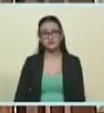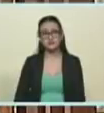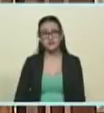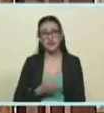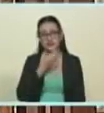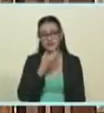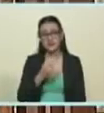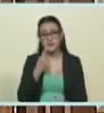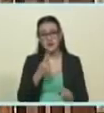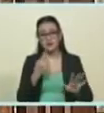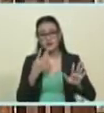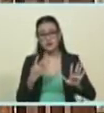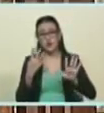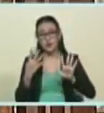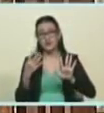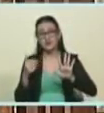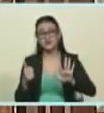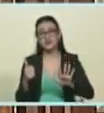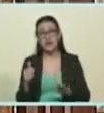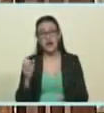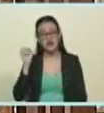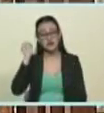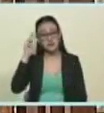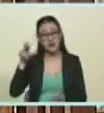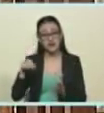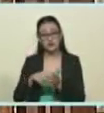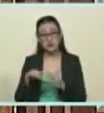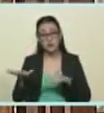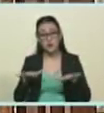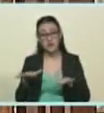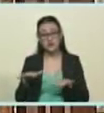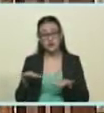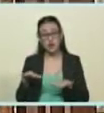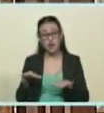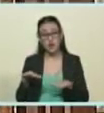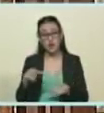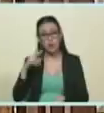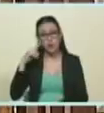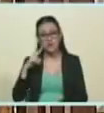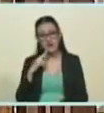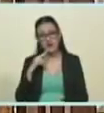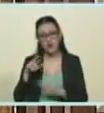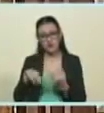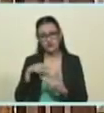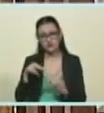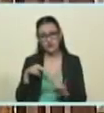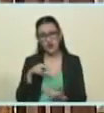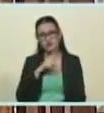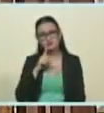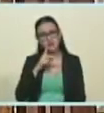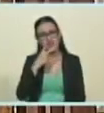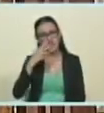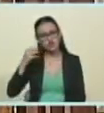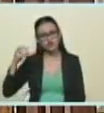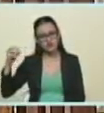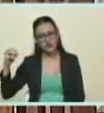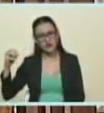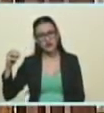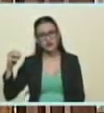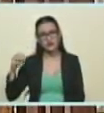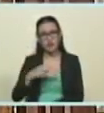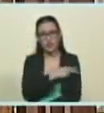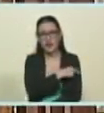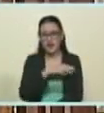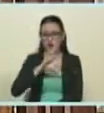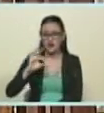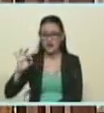Diciembre 96, Asamblea Nacional del Movimiento Bolivariano Revolucionario 200. 500 delegados electos por las